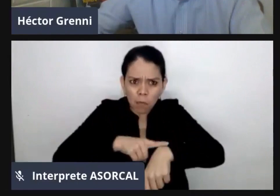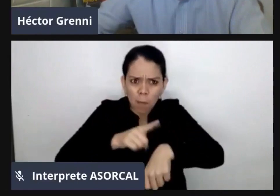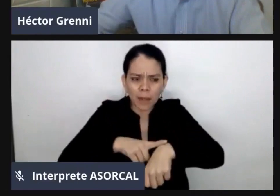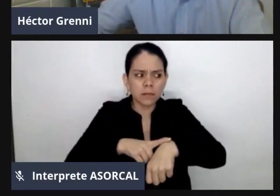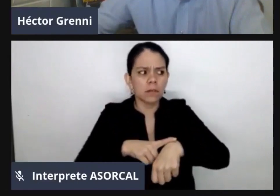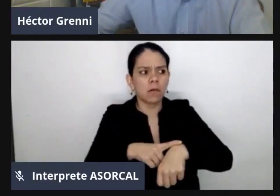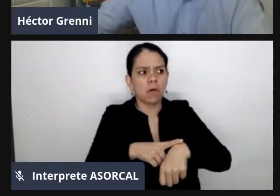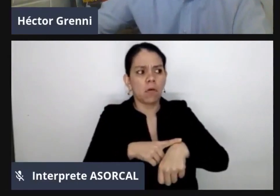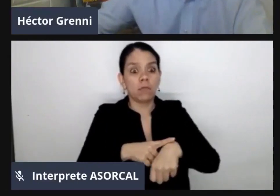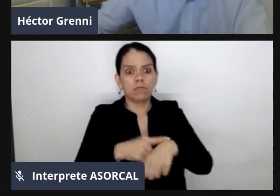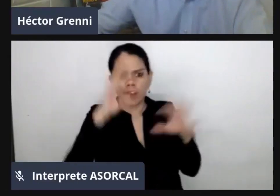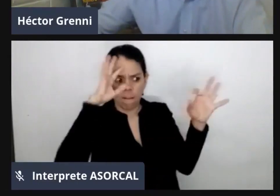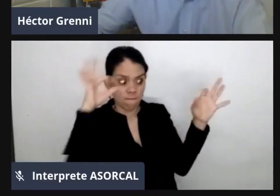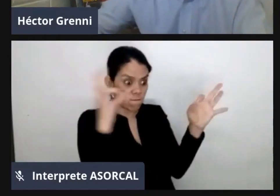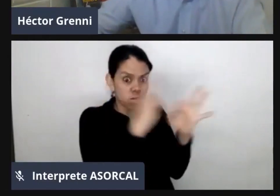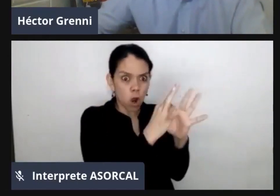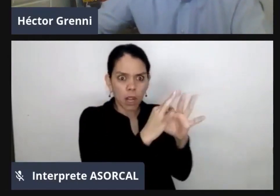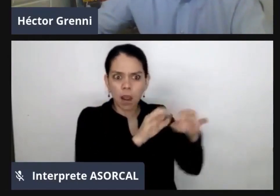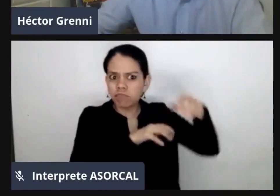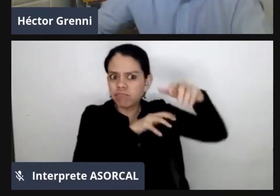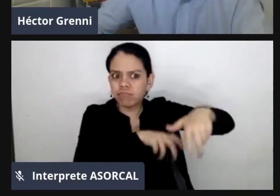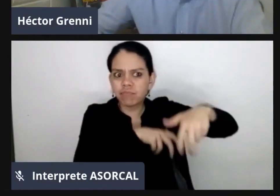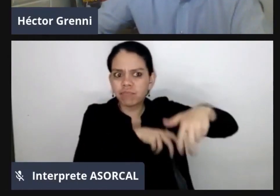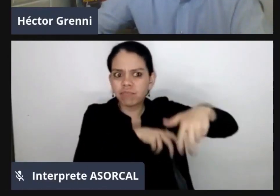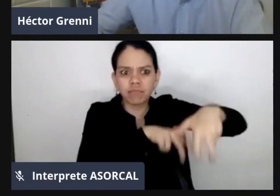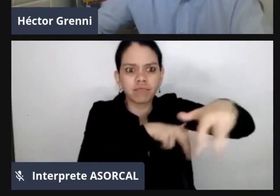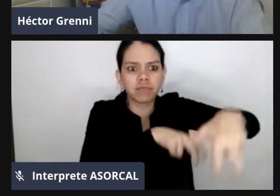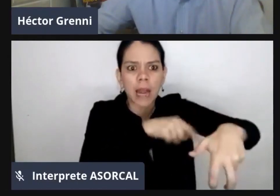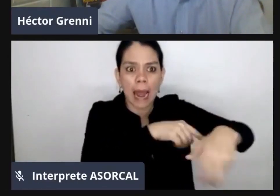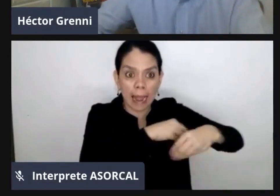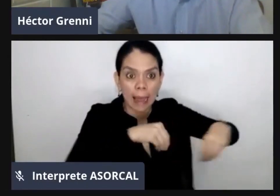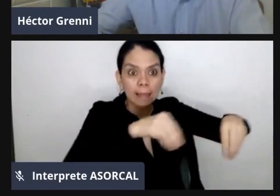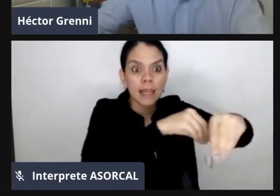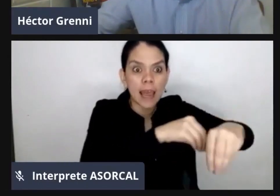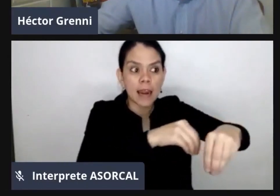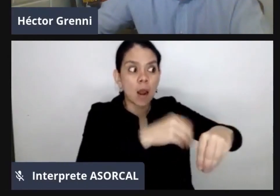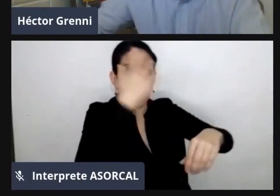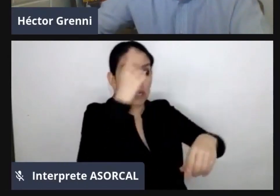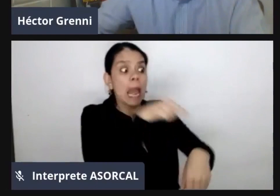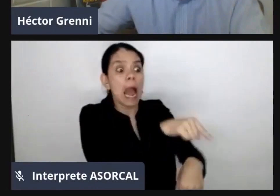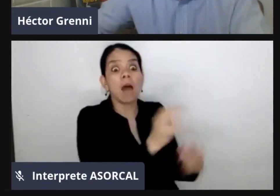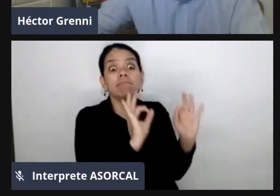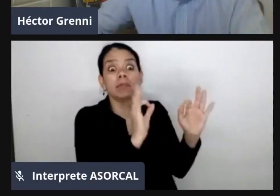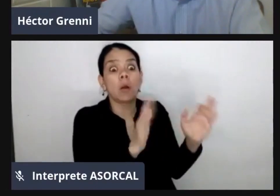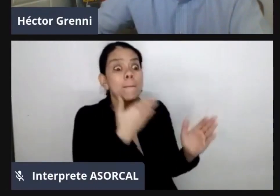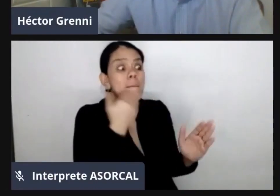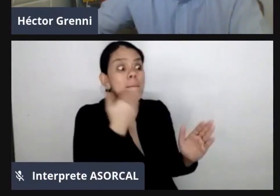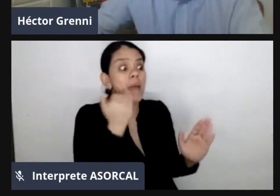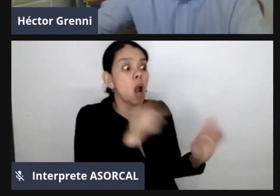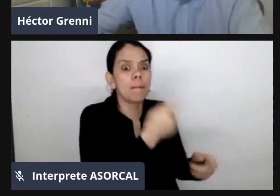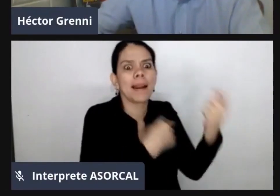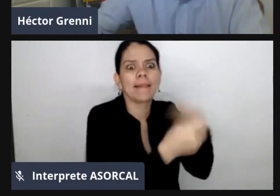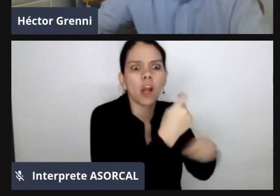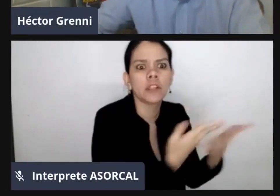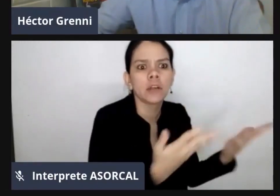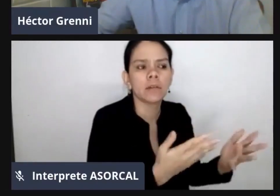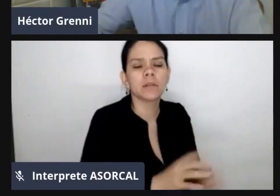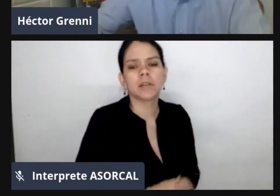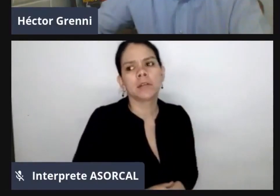porque resulta hasta casi más fácil comprar los productos básicos, los granos básicos en Honduras o en Nicaragua